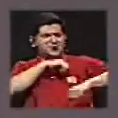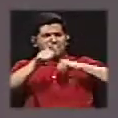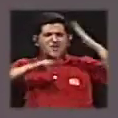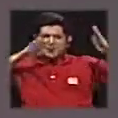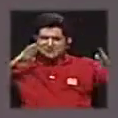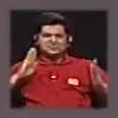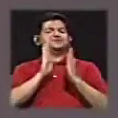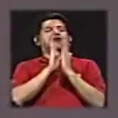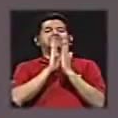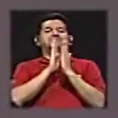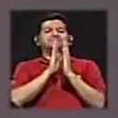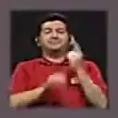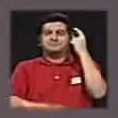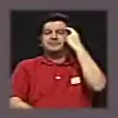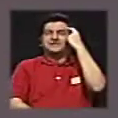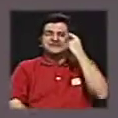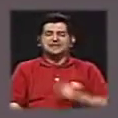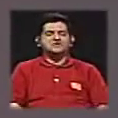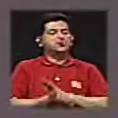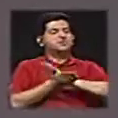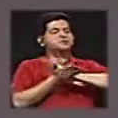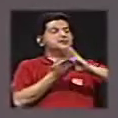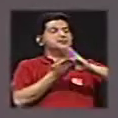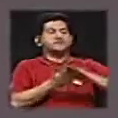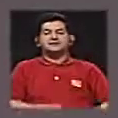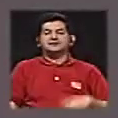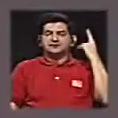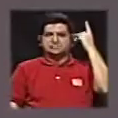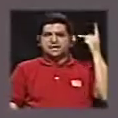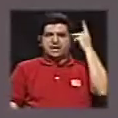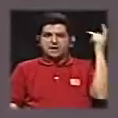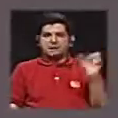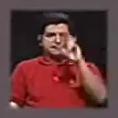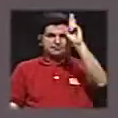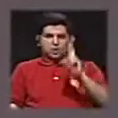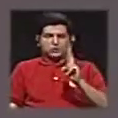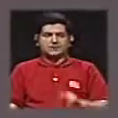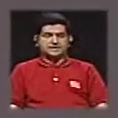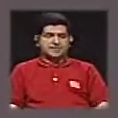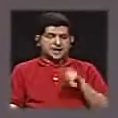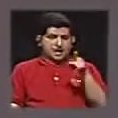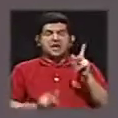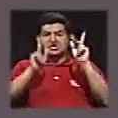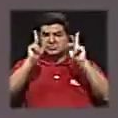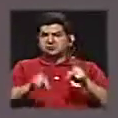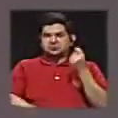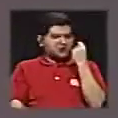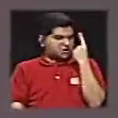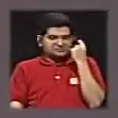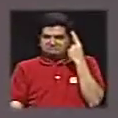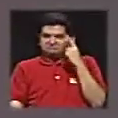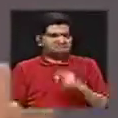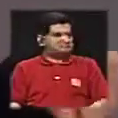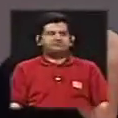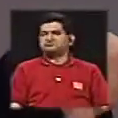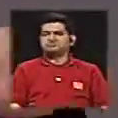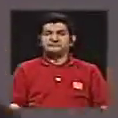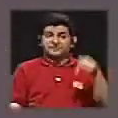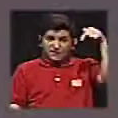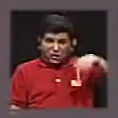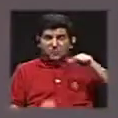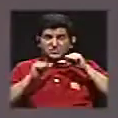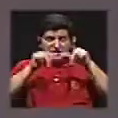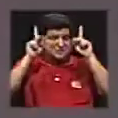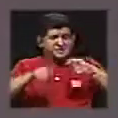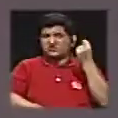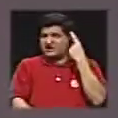lucha frontal por la decencia en la política costarricense. Y eso como que mucha gente no lo entendió. Es más, todavía hoy hay gente